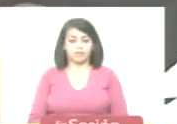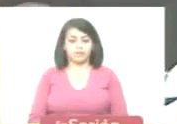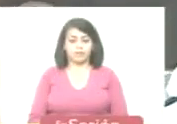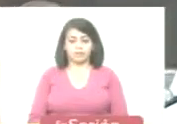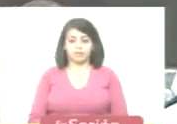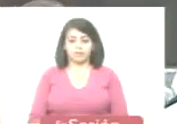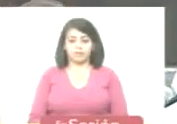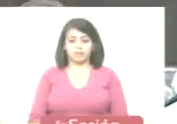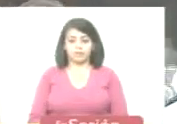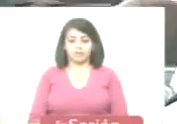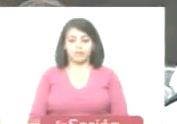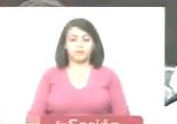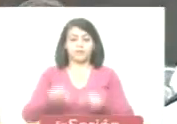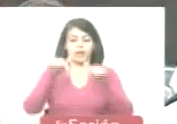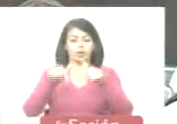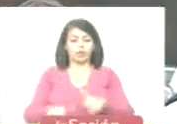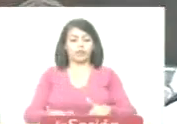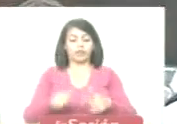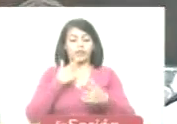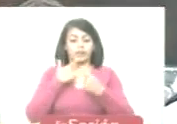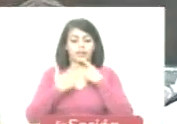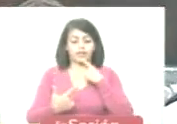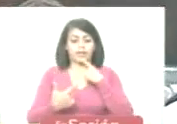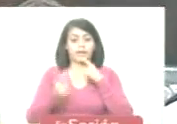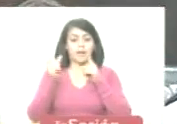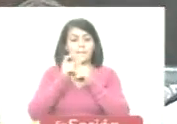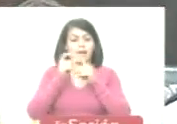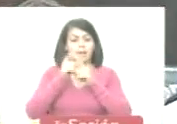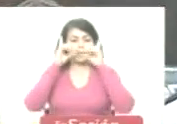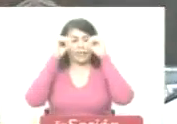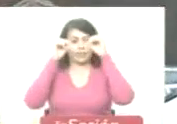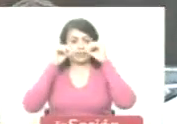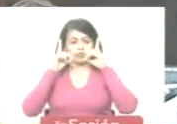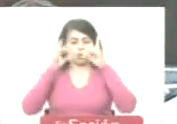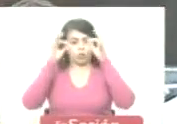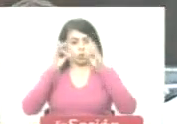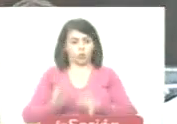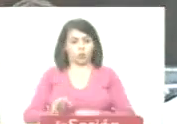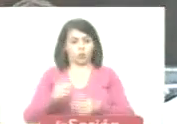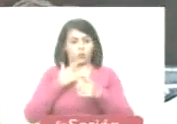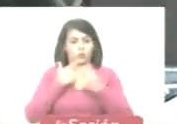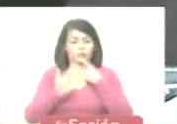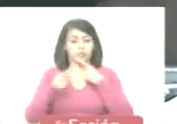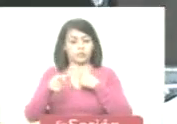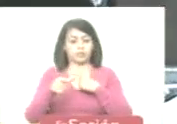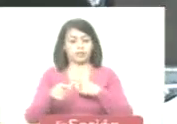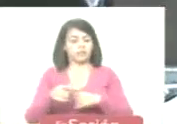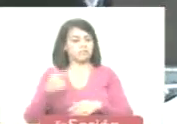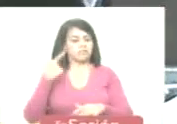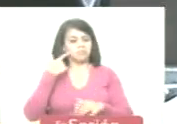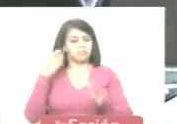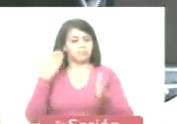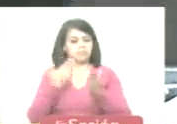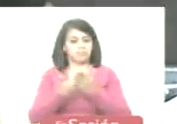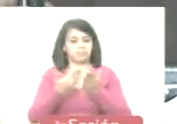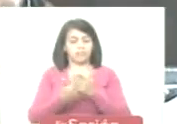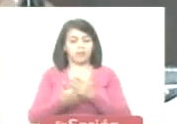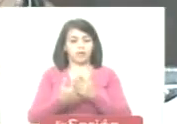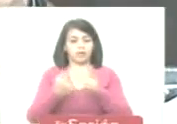que acaban de emitir una sentencia basados en